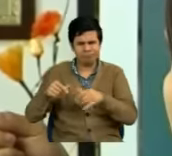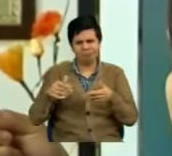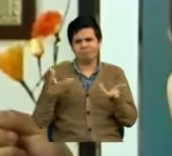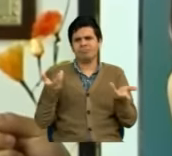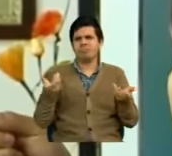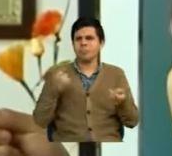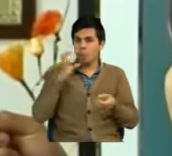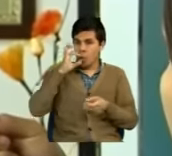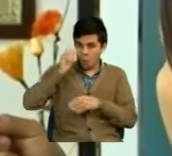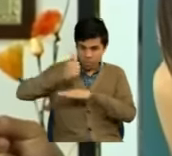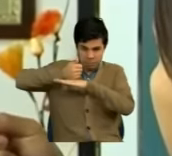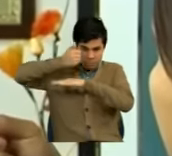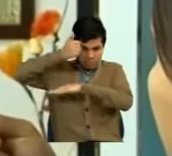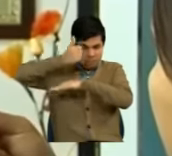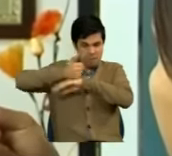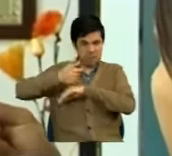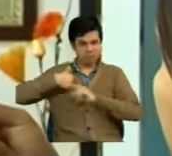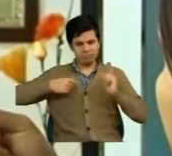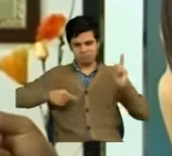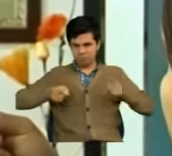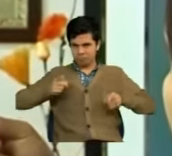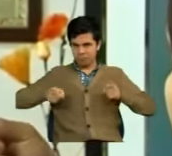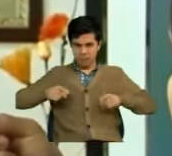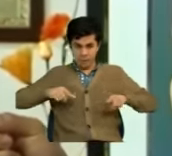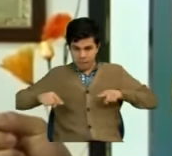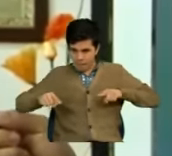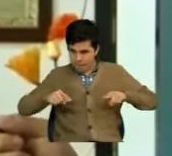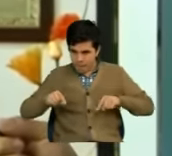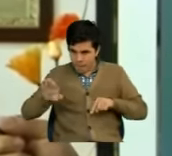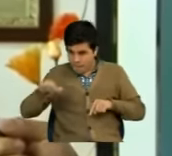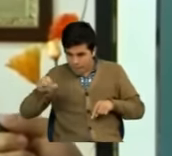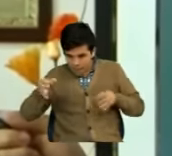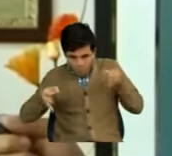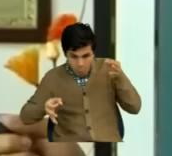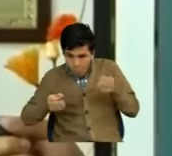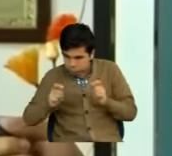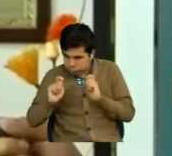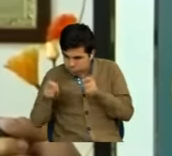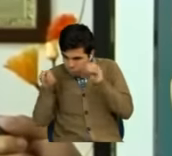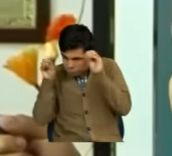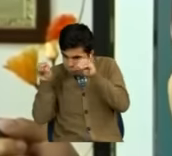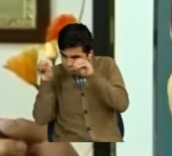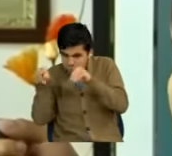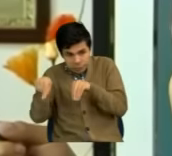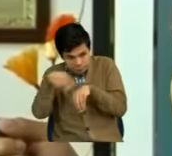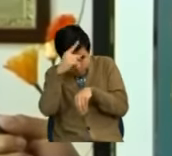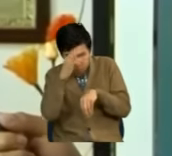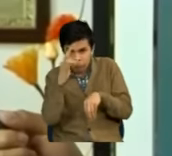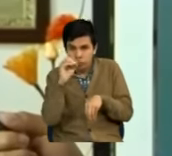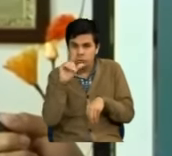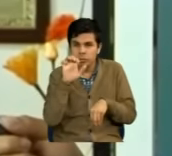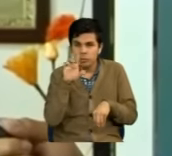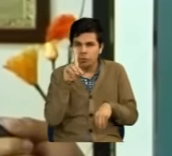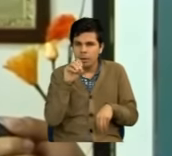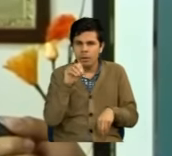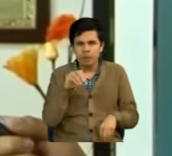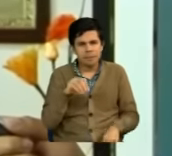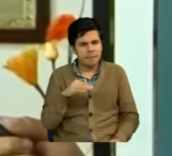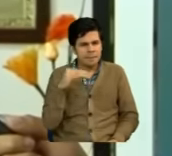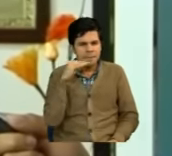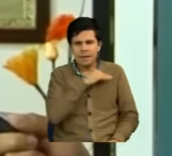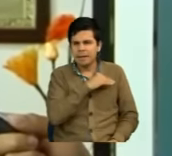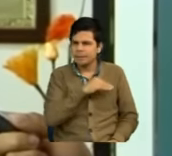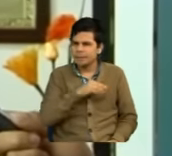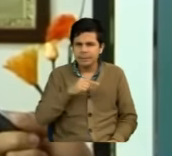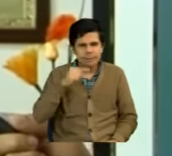del señor rector da para capacitar los jurados y enviarlos a Toledo mire eso no cabe por